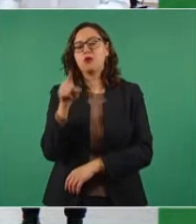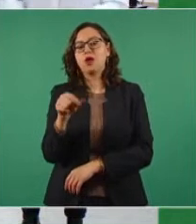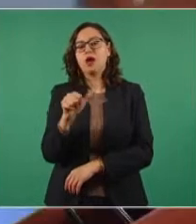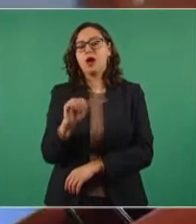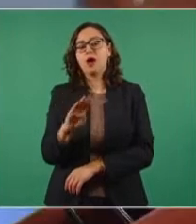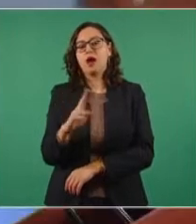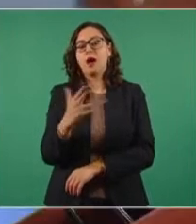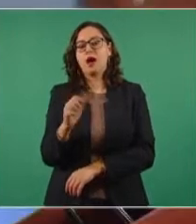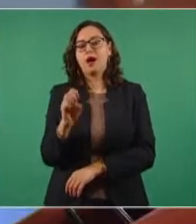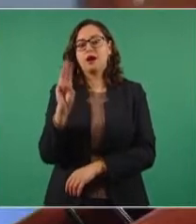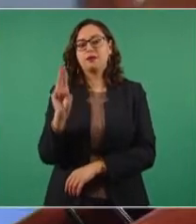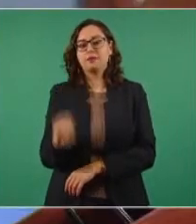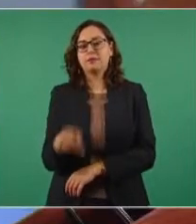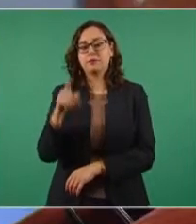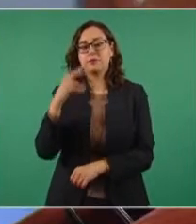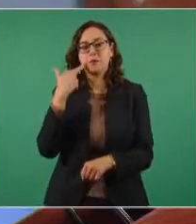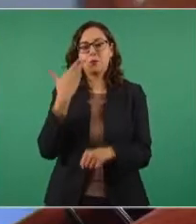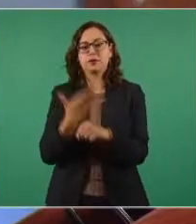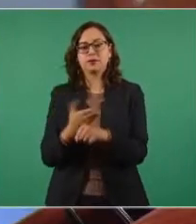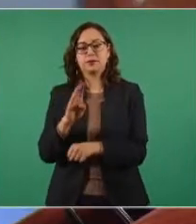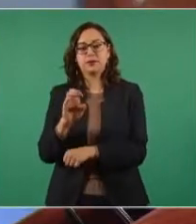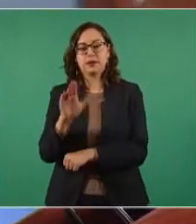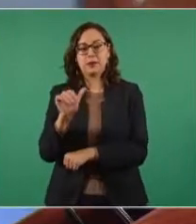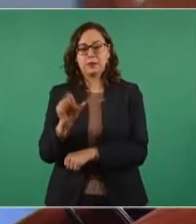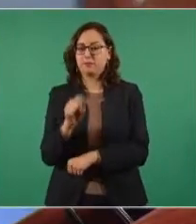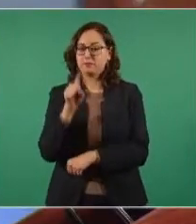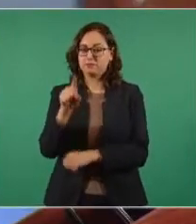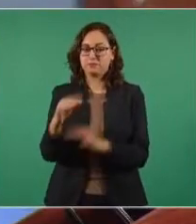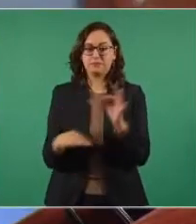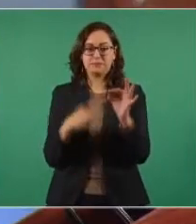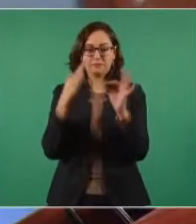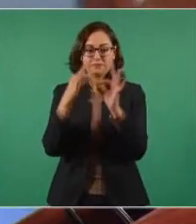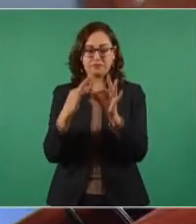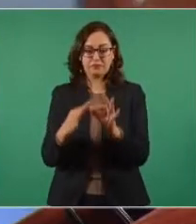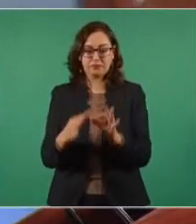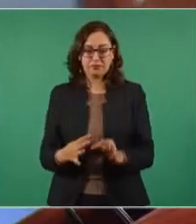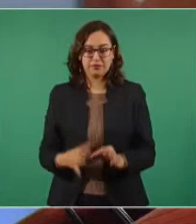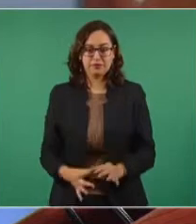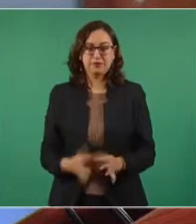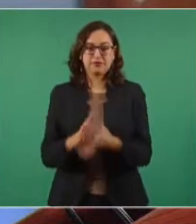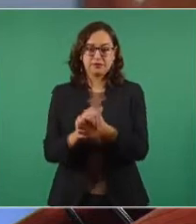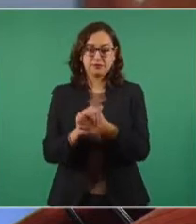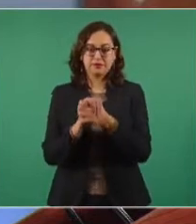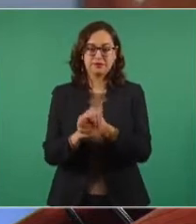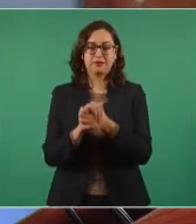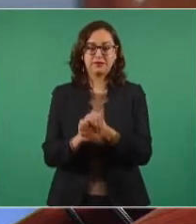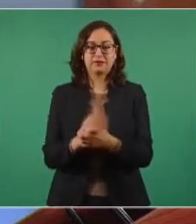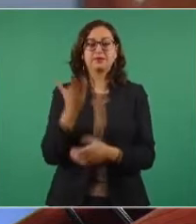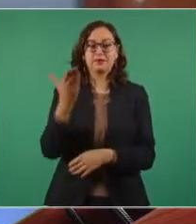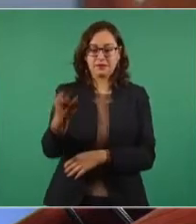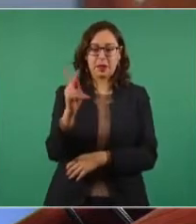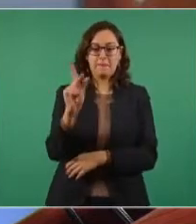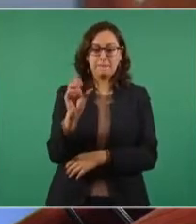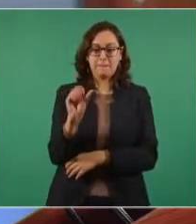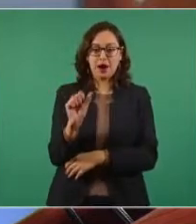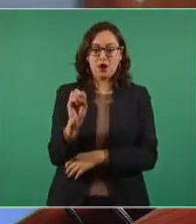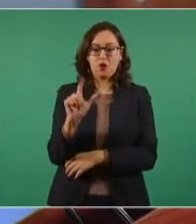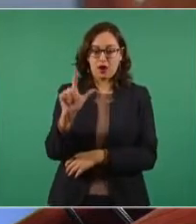o sea que te fue muy bien te mandamos un saludo a ver y paola